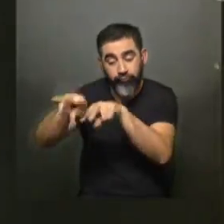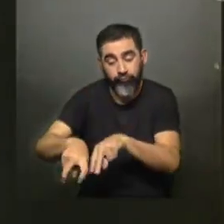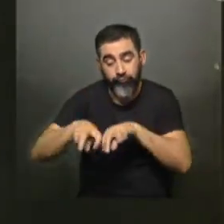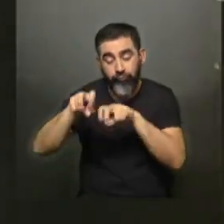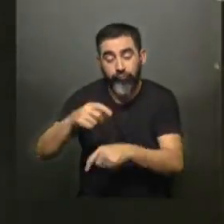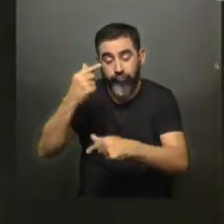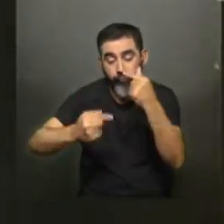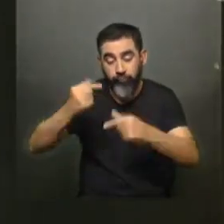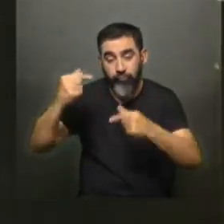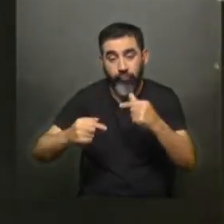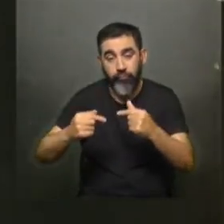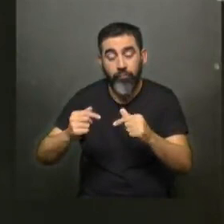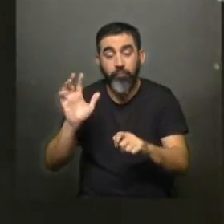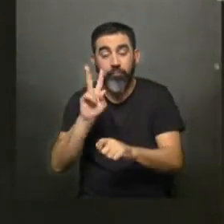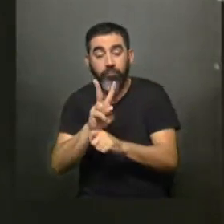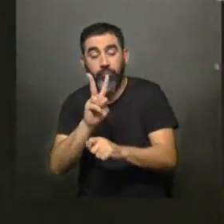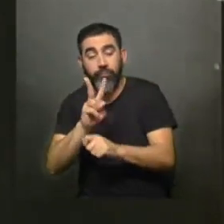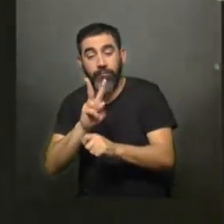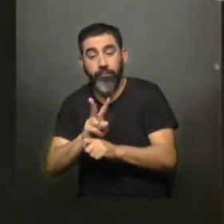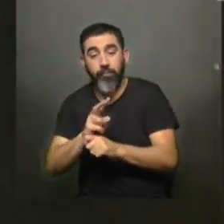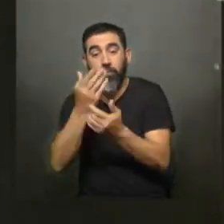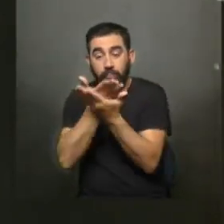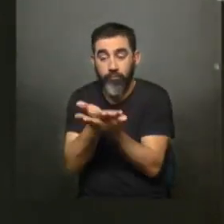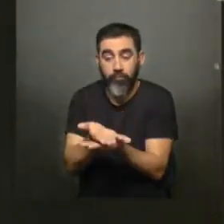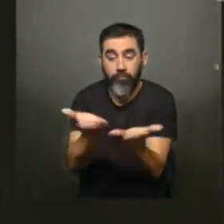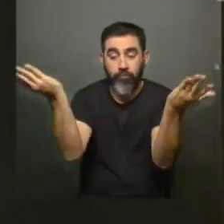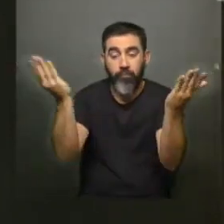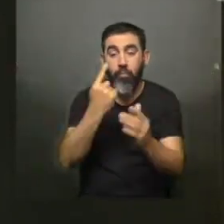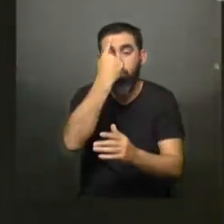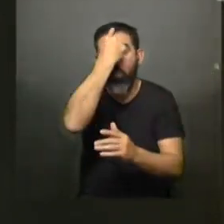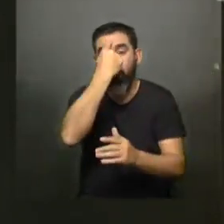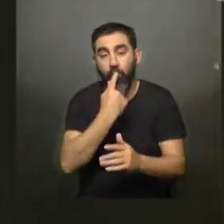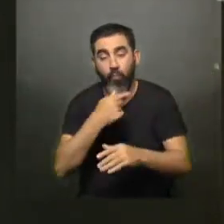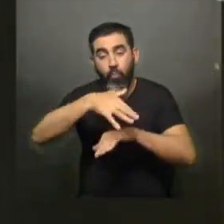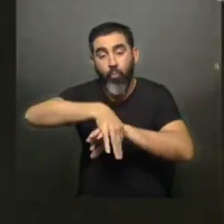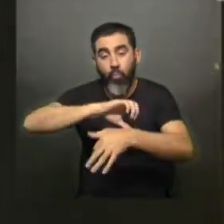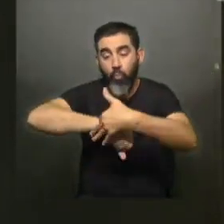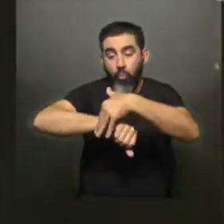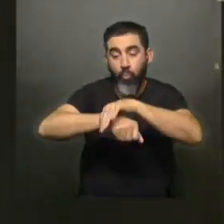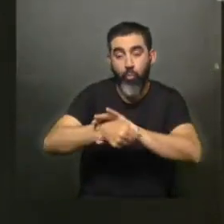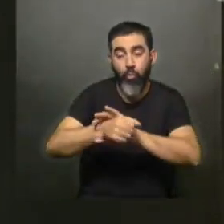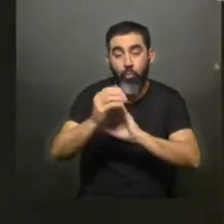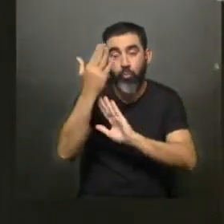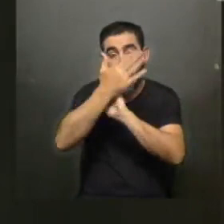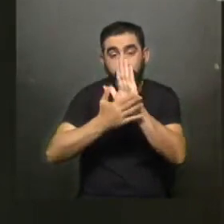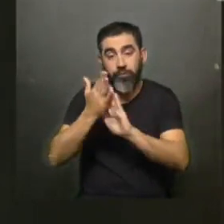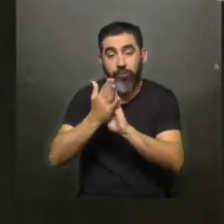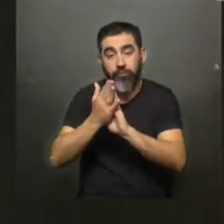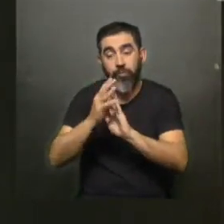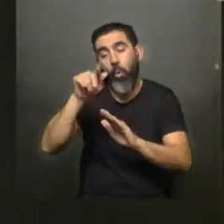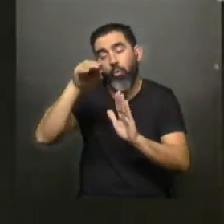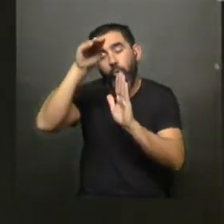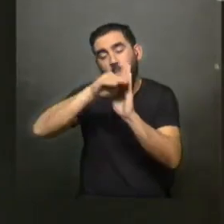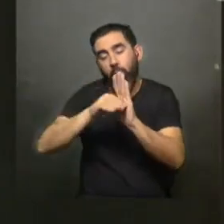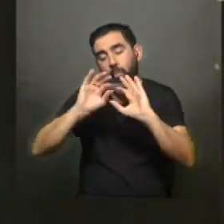juntar piezas, de poderlas conservar y, bueno, que las podemos ver en el Museo de Antropología, el Museo Nacional de Antropología, que es para otro programa